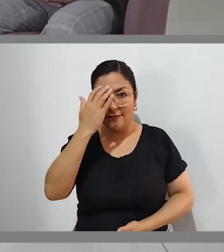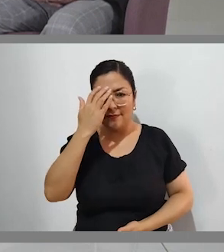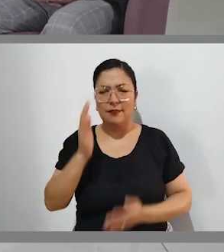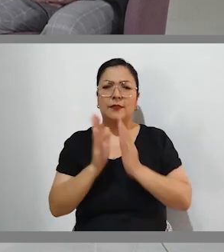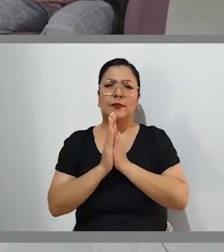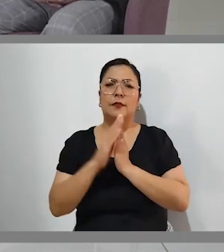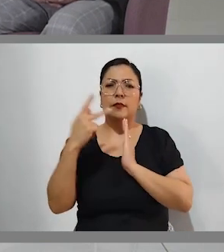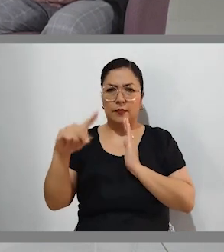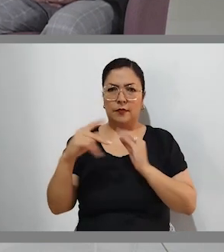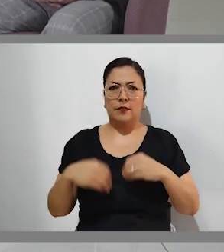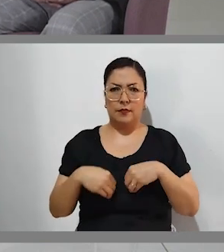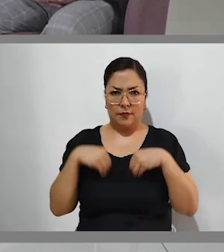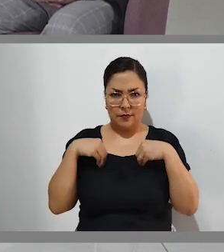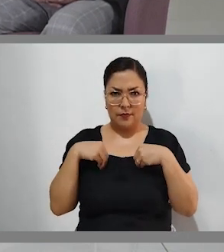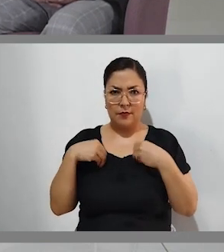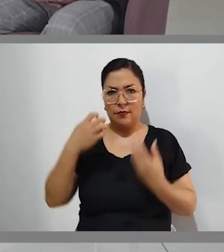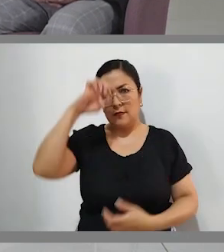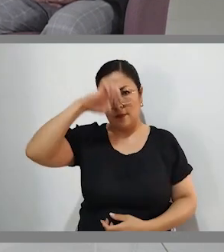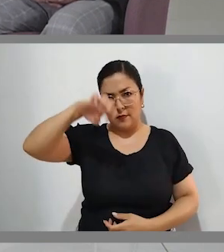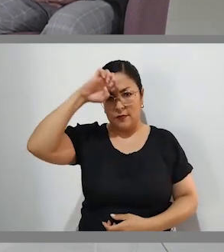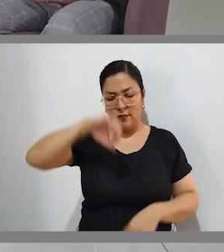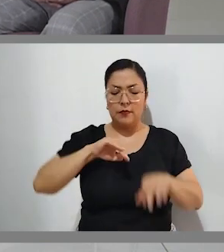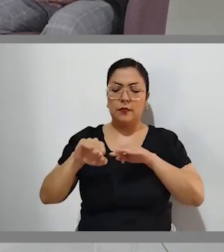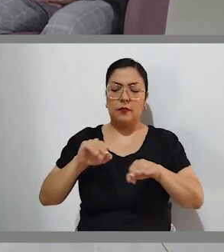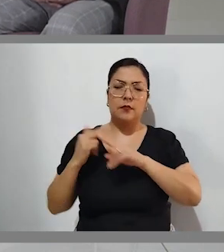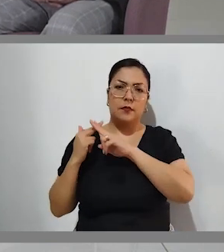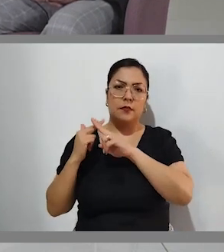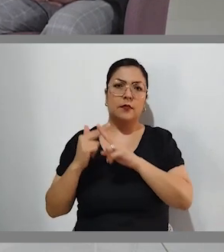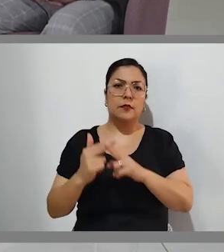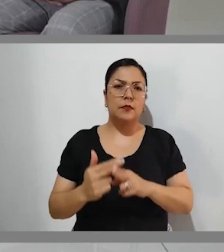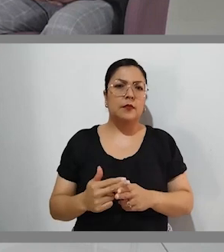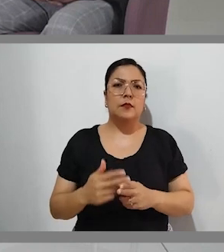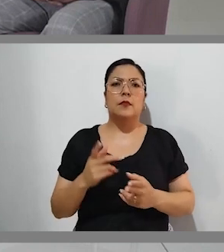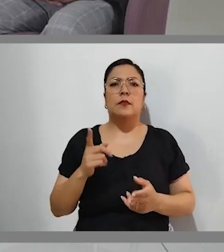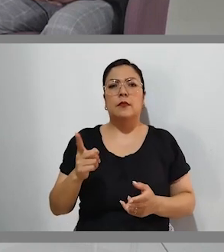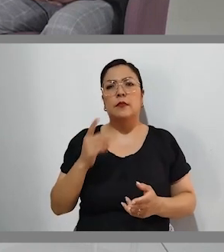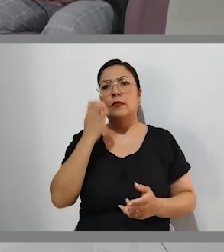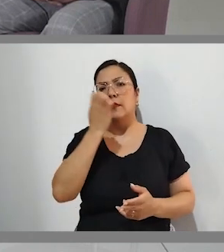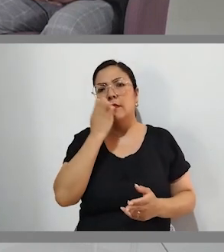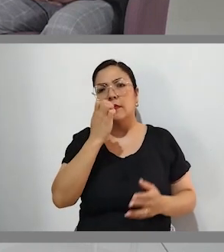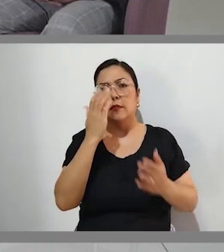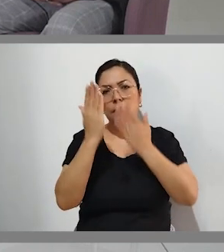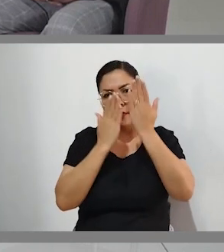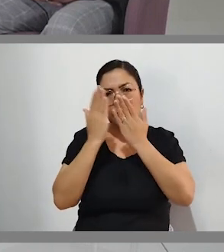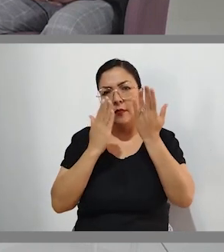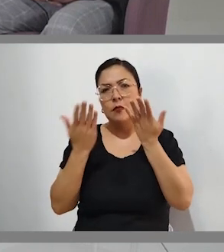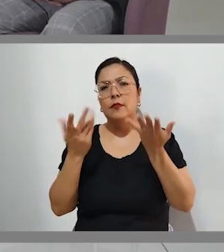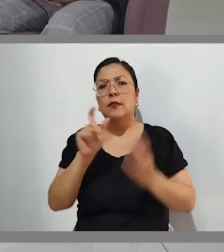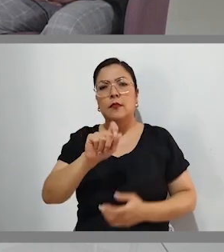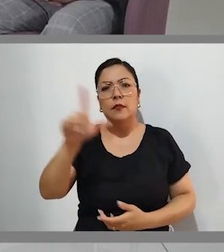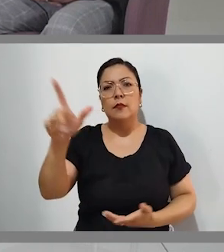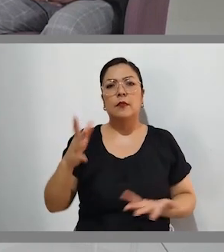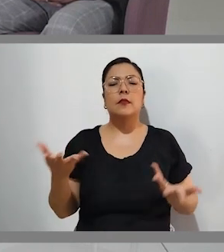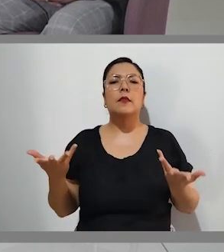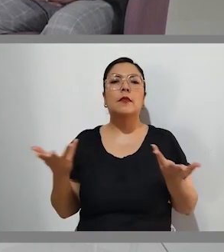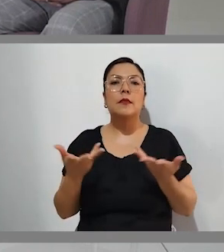es tan amable de darnos algunas referencias de su experiencia laboral, trayectoria laboral, académica, profesional,